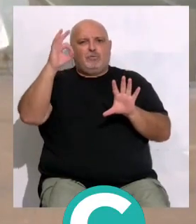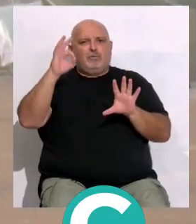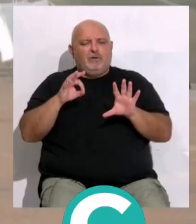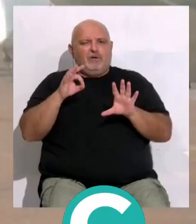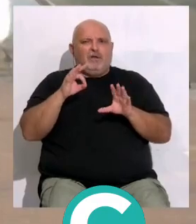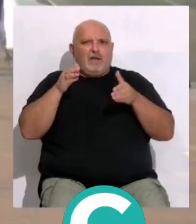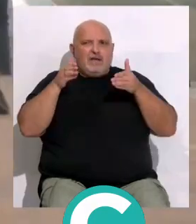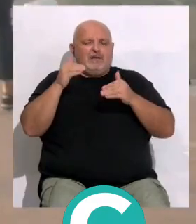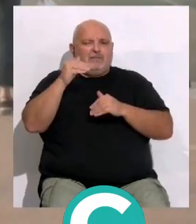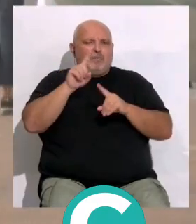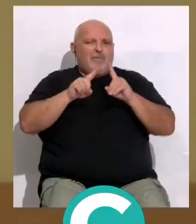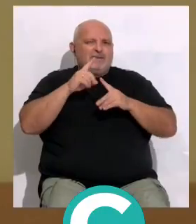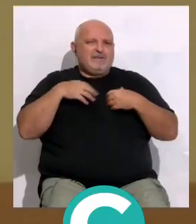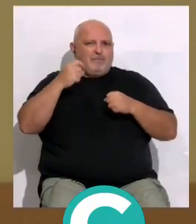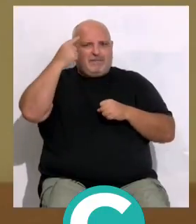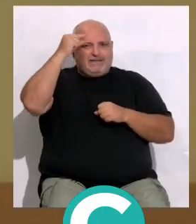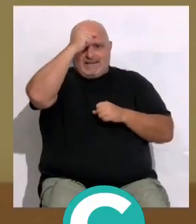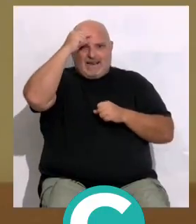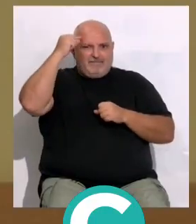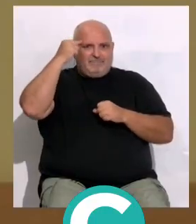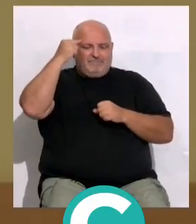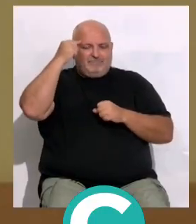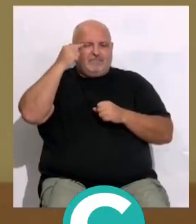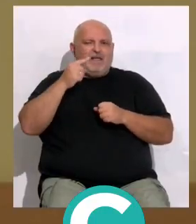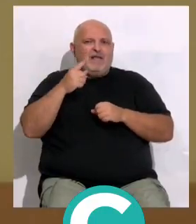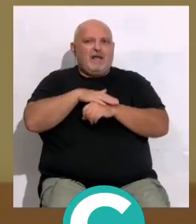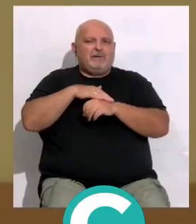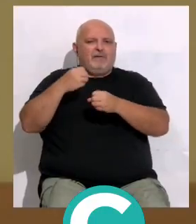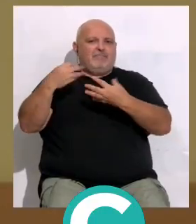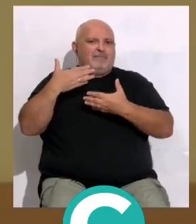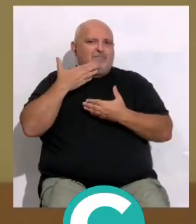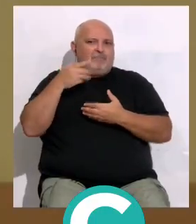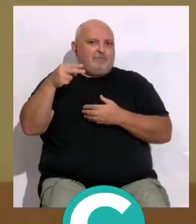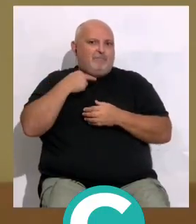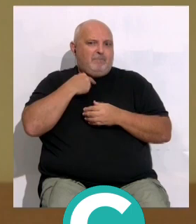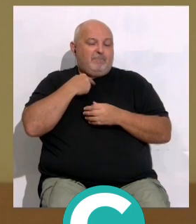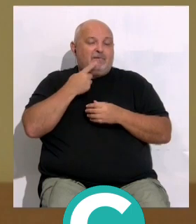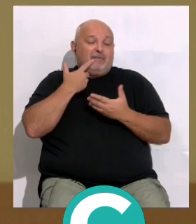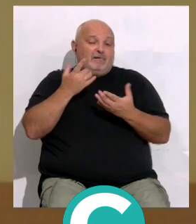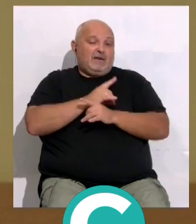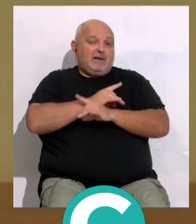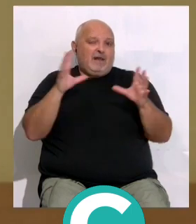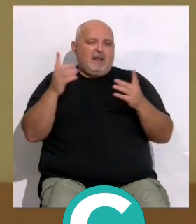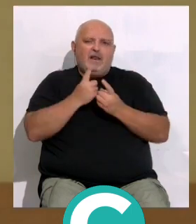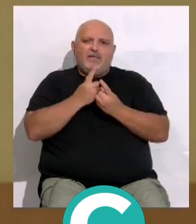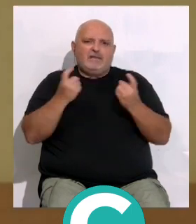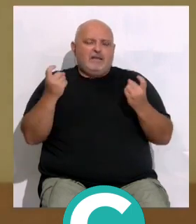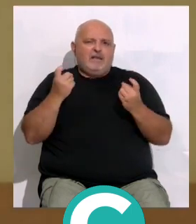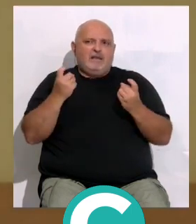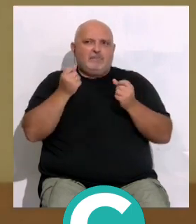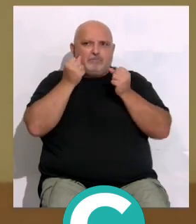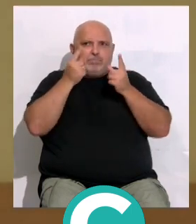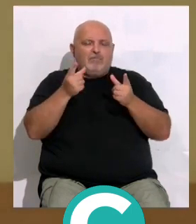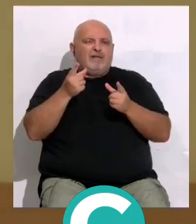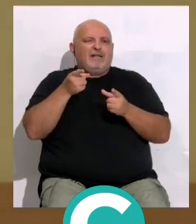de los atendidos por problemas de salud mental, según los datos de la Administración Sanitaria, y que evidencian una necesidad